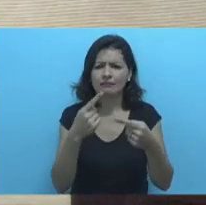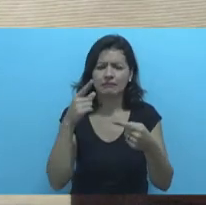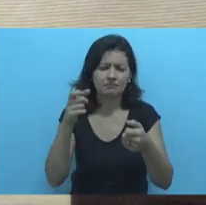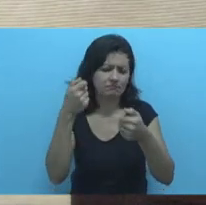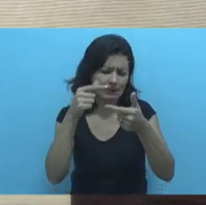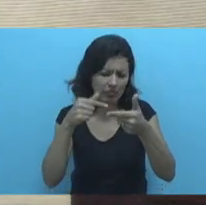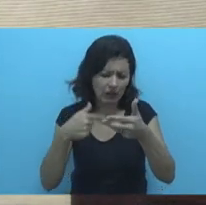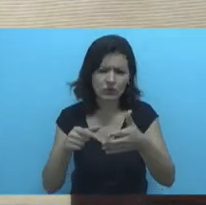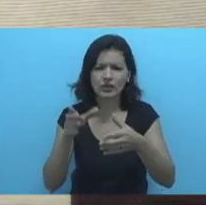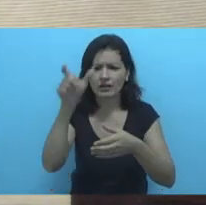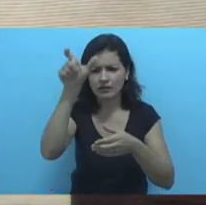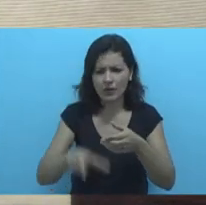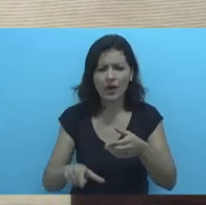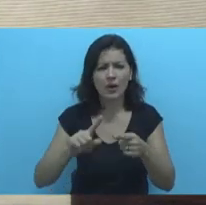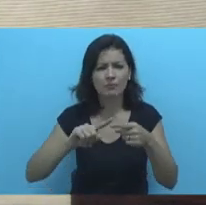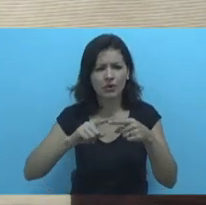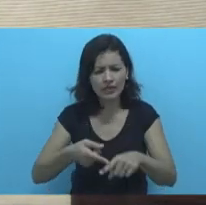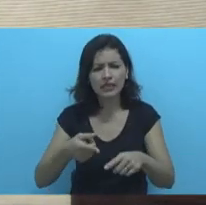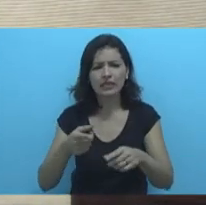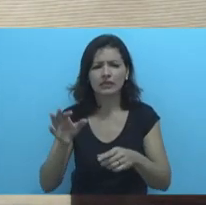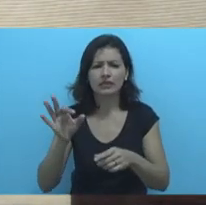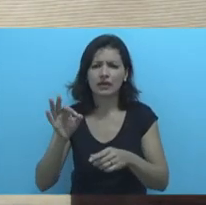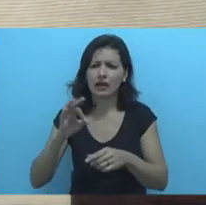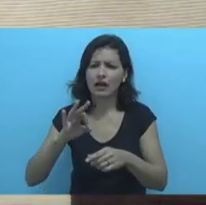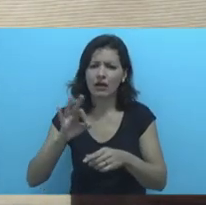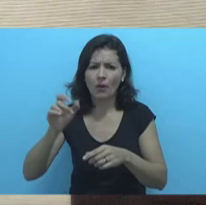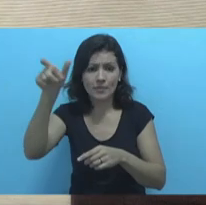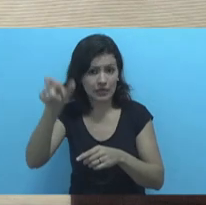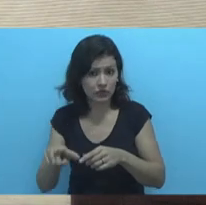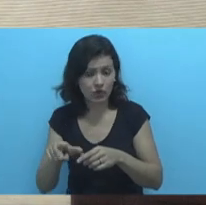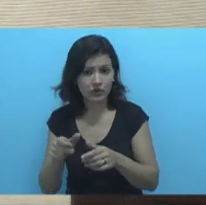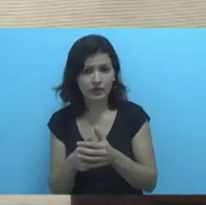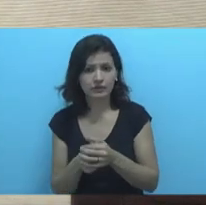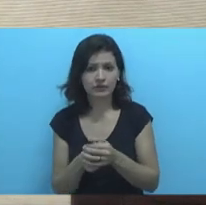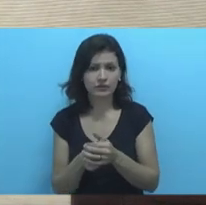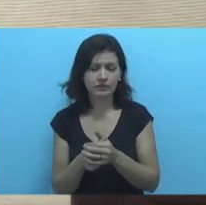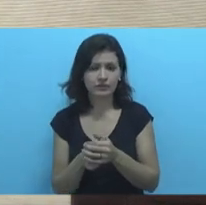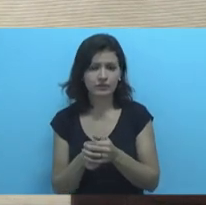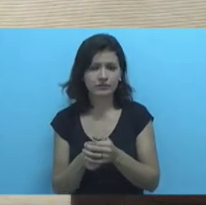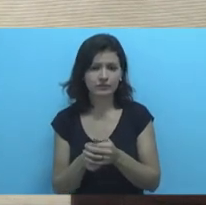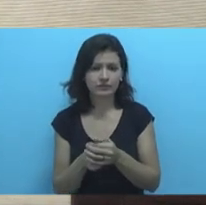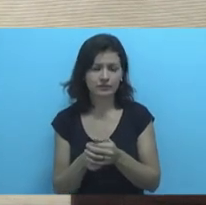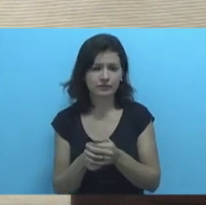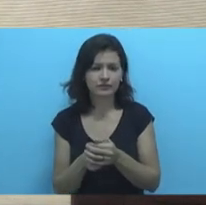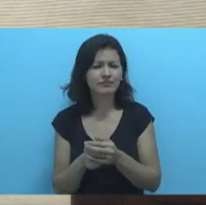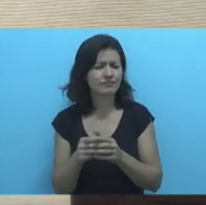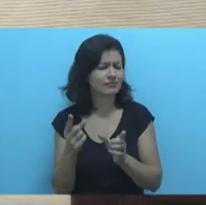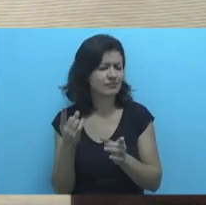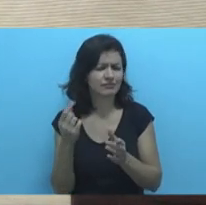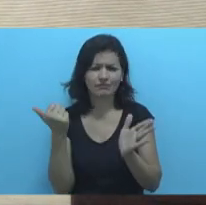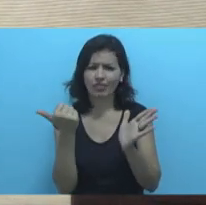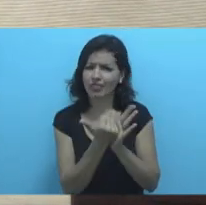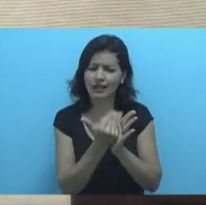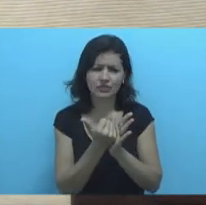él como figura política, como figura humana, como figura de estadista, obviamente que va a quedar marcado.